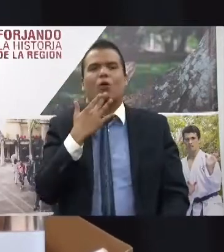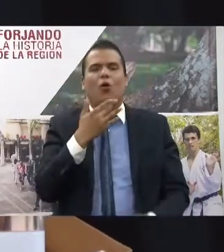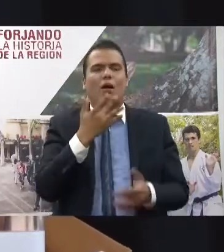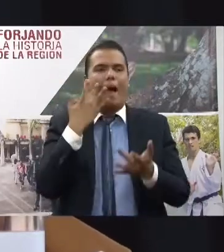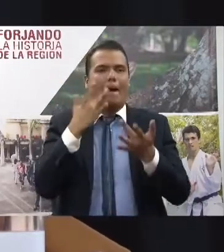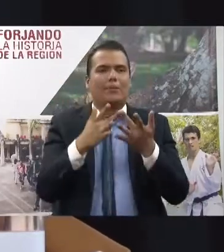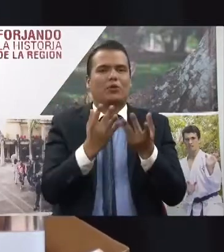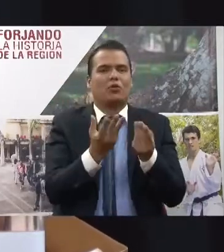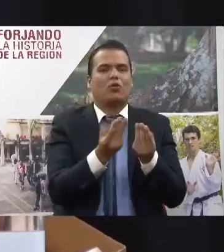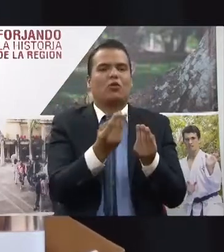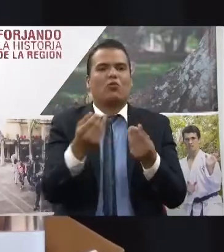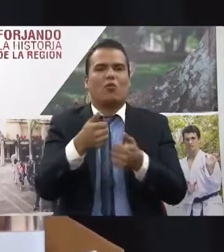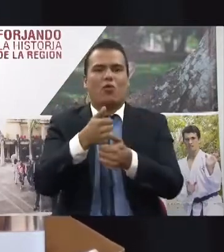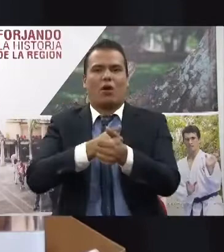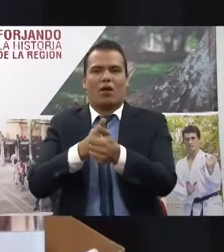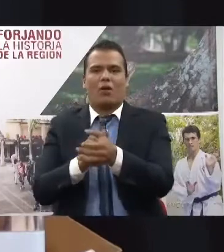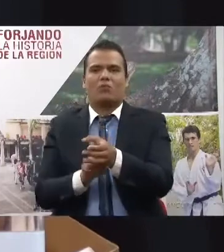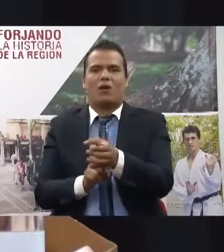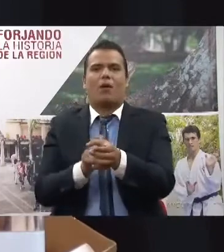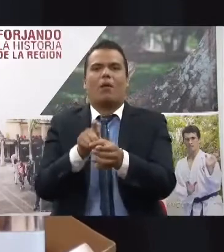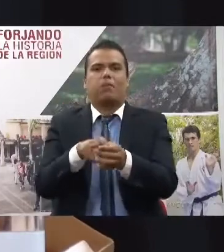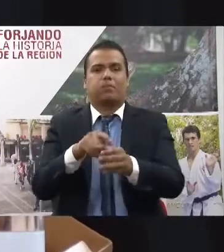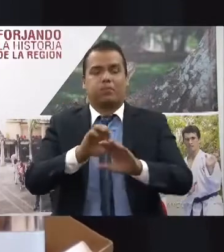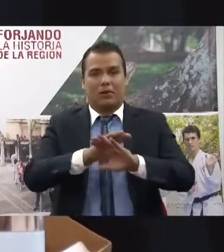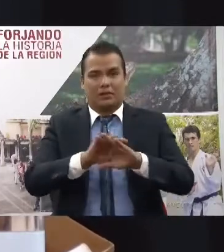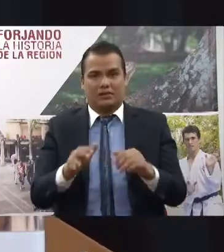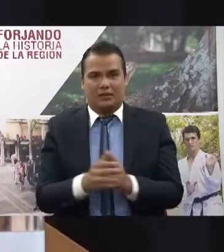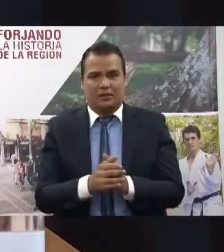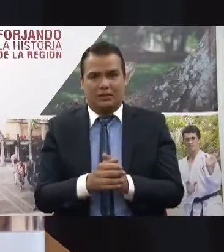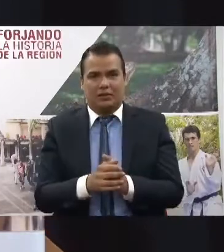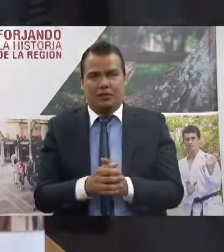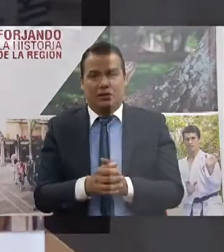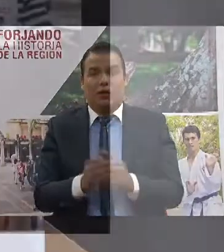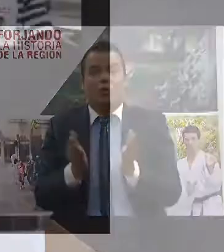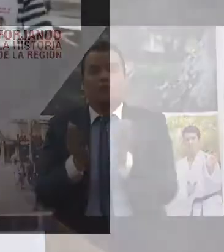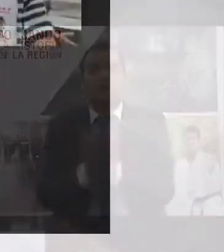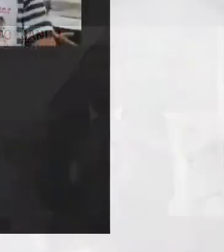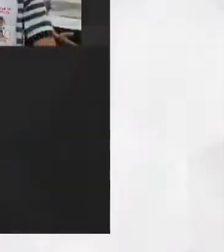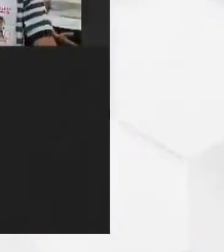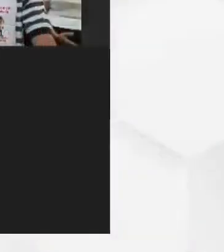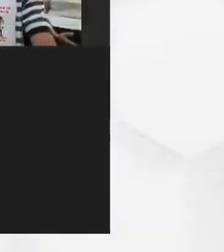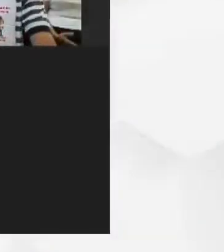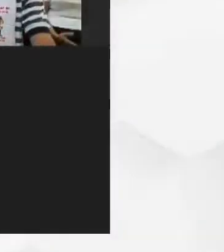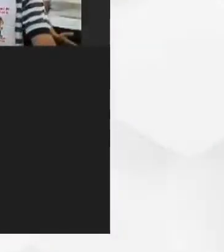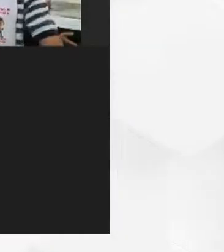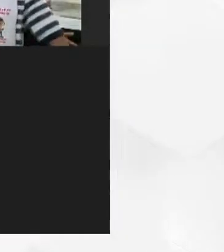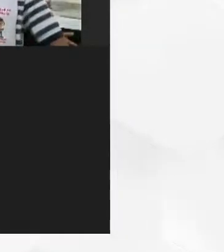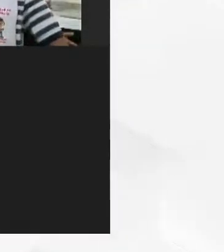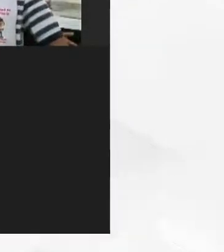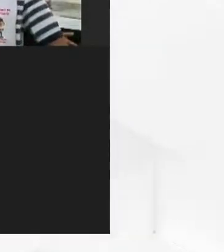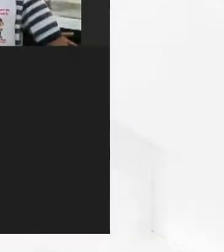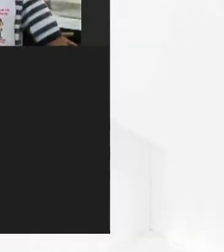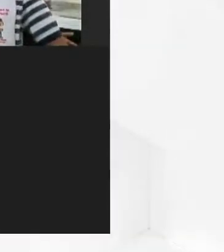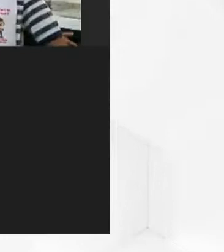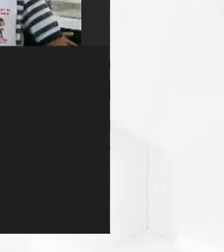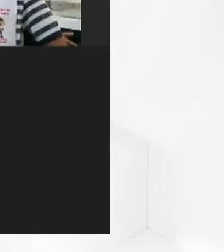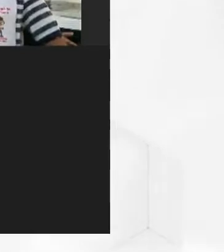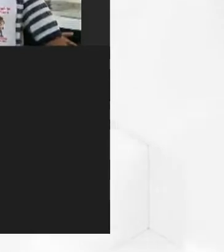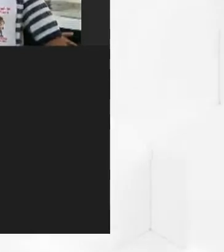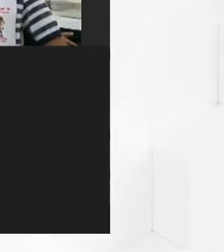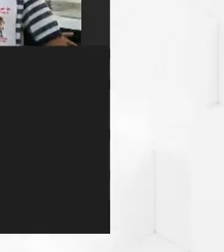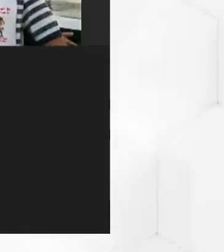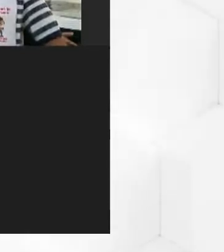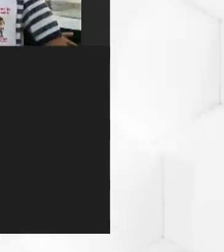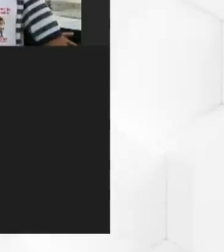instituto al cual pertenece. Para los graduandos de las sedes regionales, también en la estola dice el nombre de